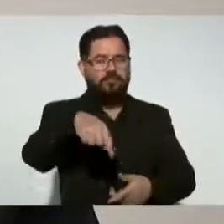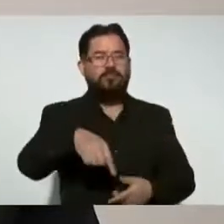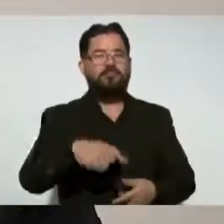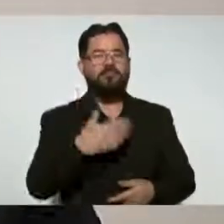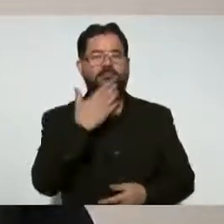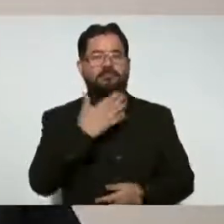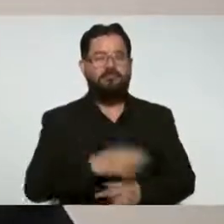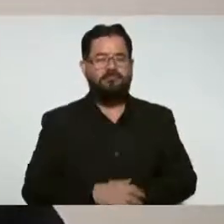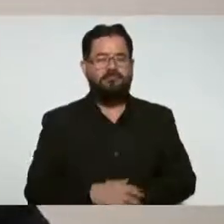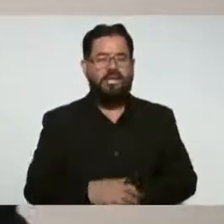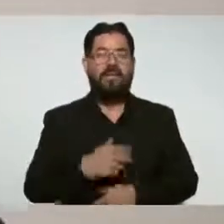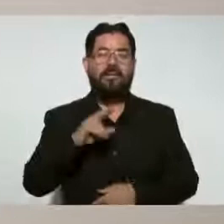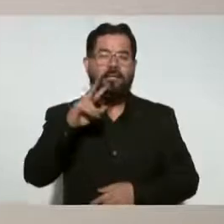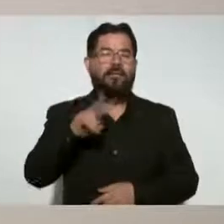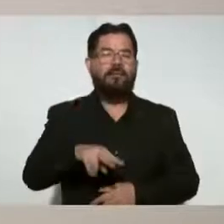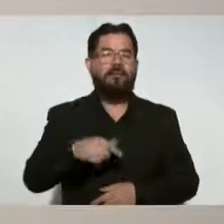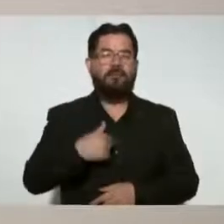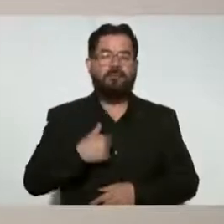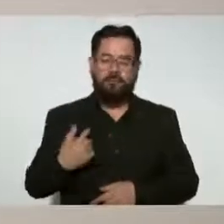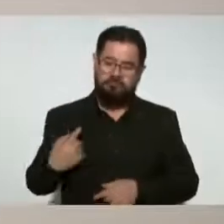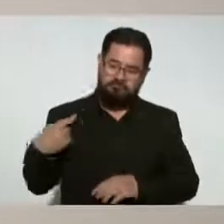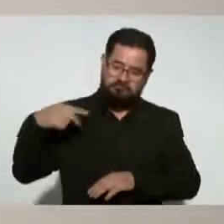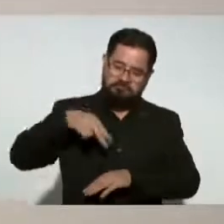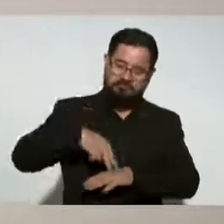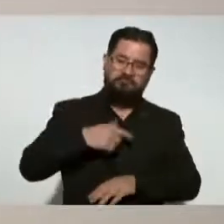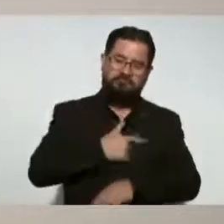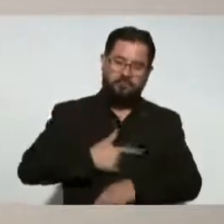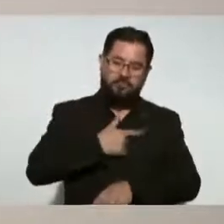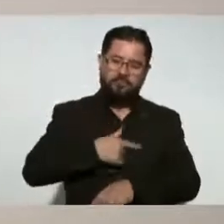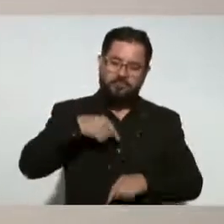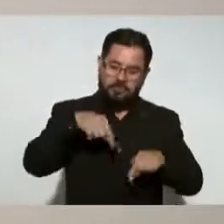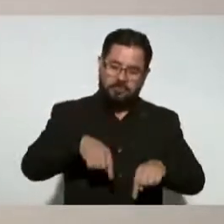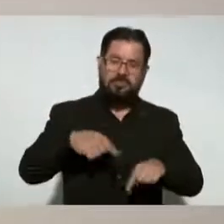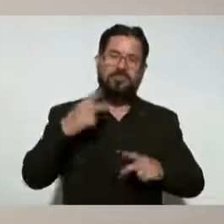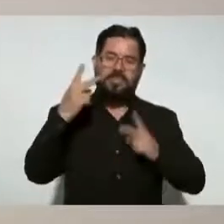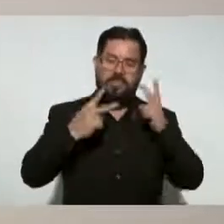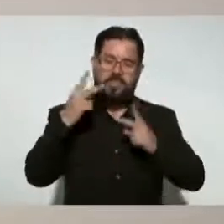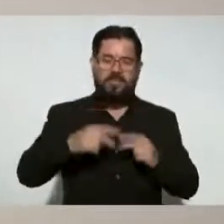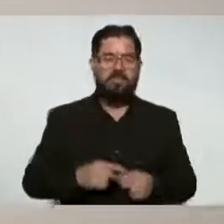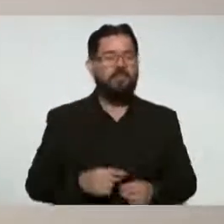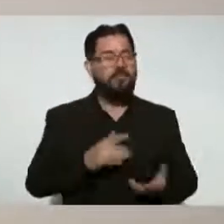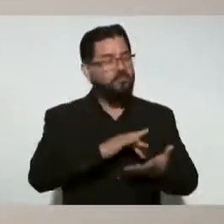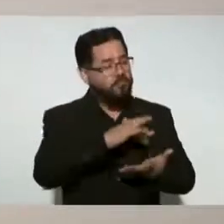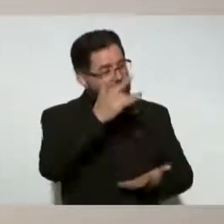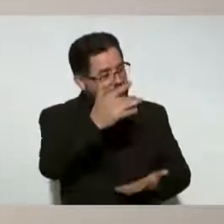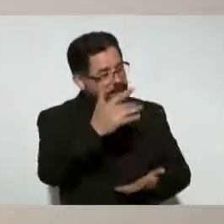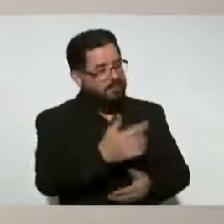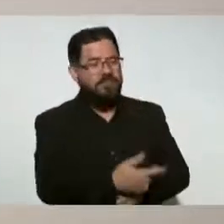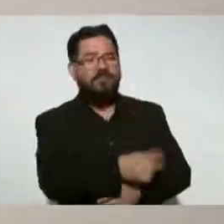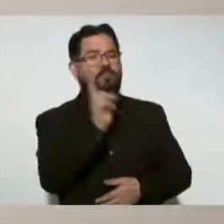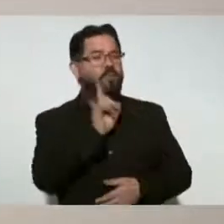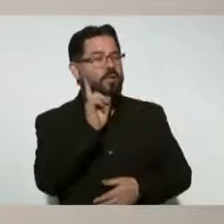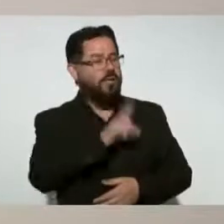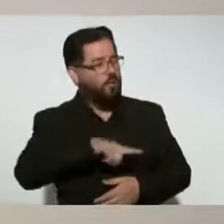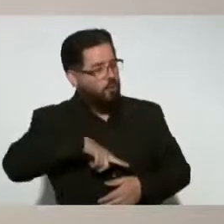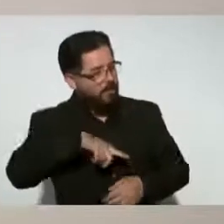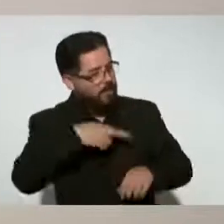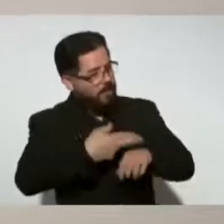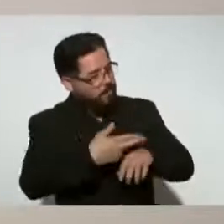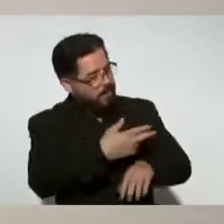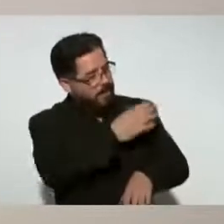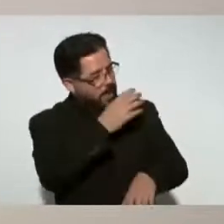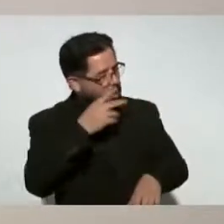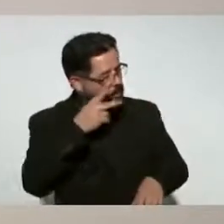Me dio mucho gusto, la verdad, estar aquí. Muchas gracias, gobernadora Claudia. Muchas gracias